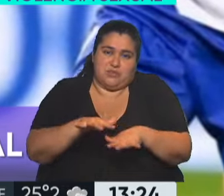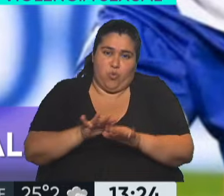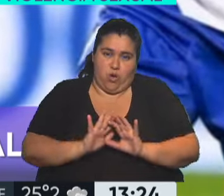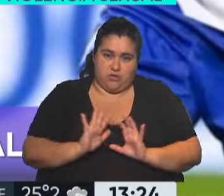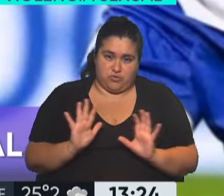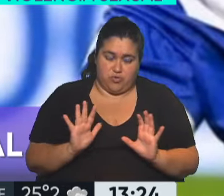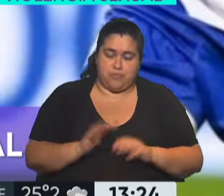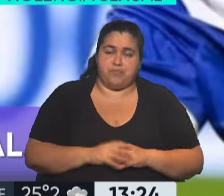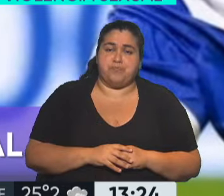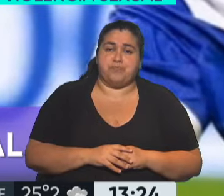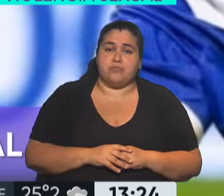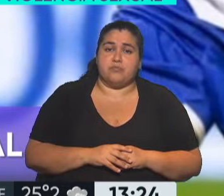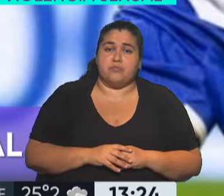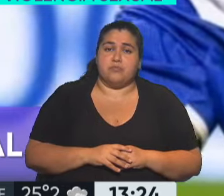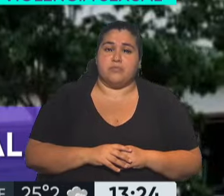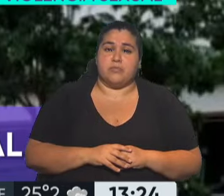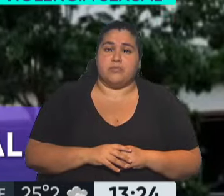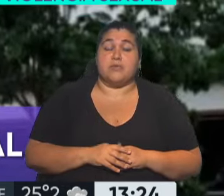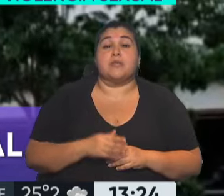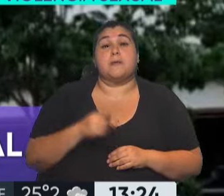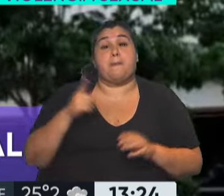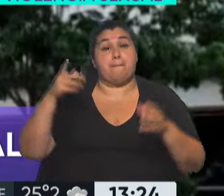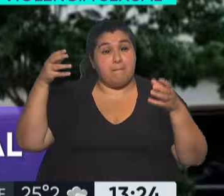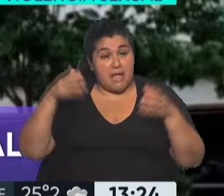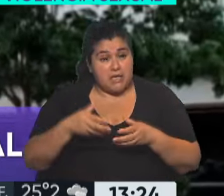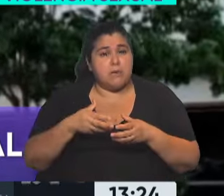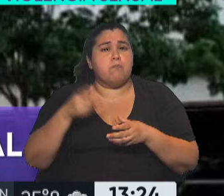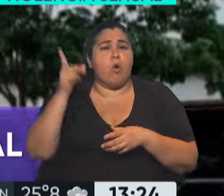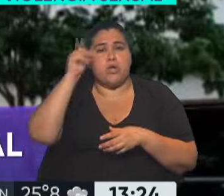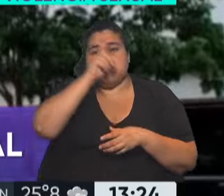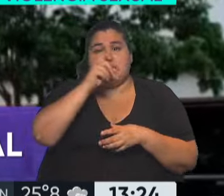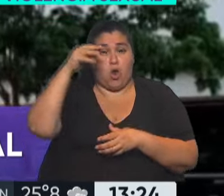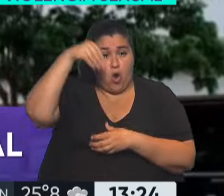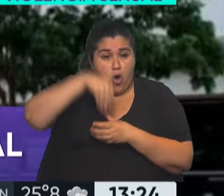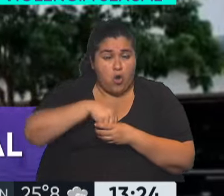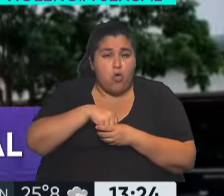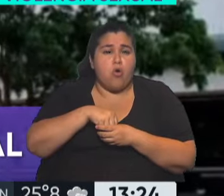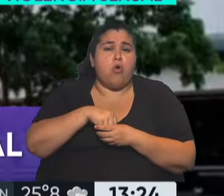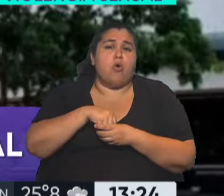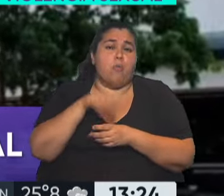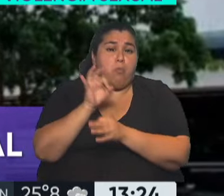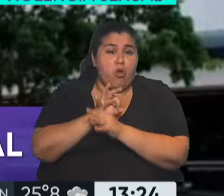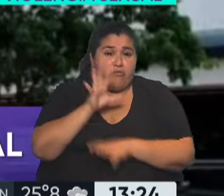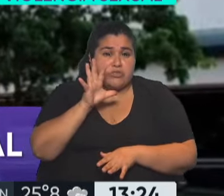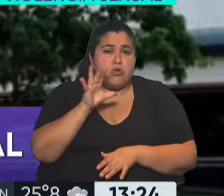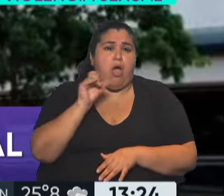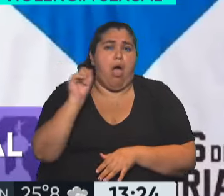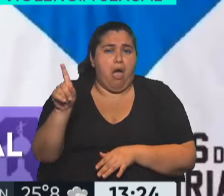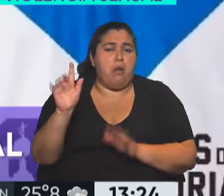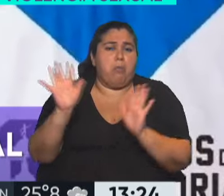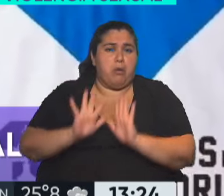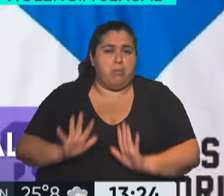y que será llevada a cabo por un personal, un psicólogo que es un profesional